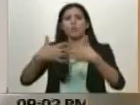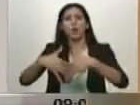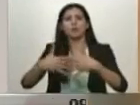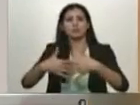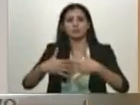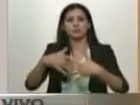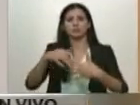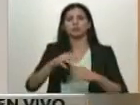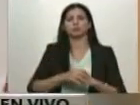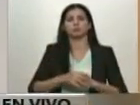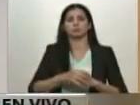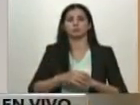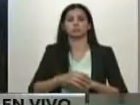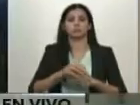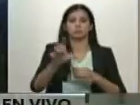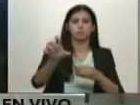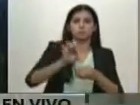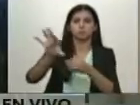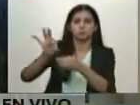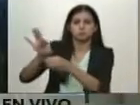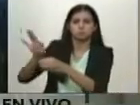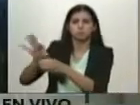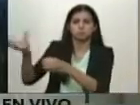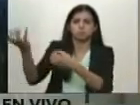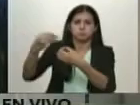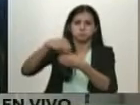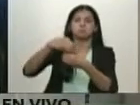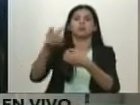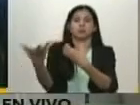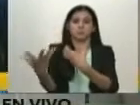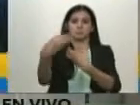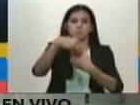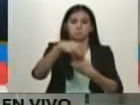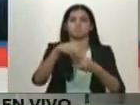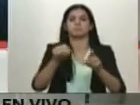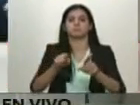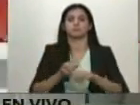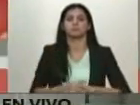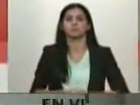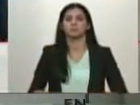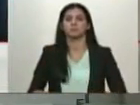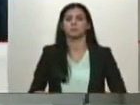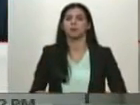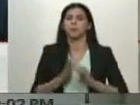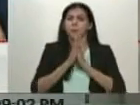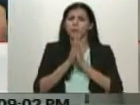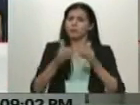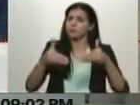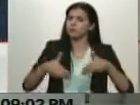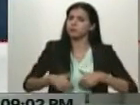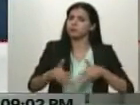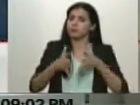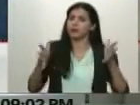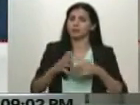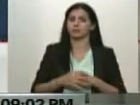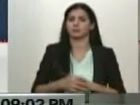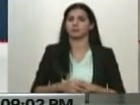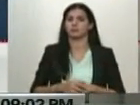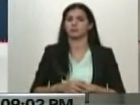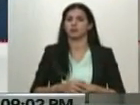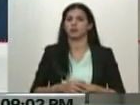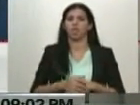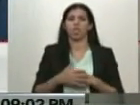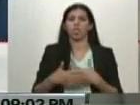agrupando productivamente a todos los sectores. Y he pedido el mayor esfuerzo para sacudirnos de la